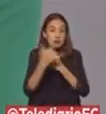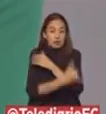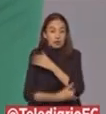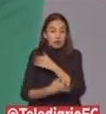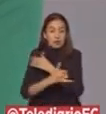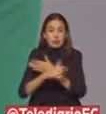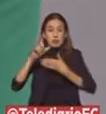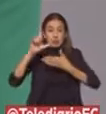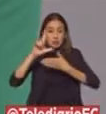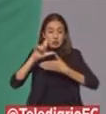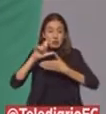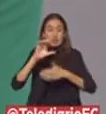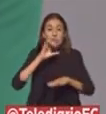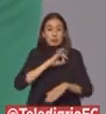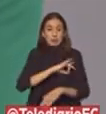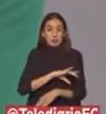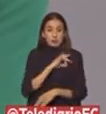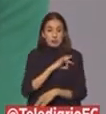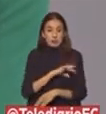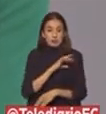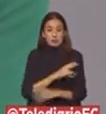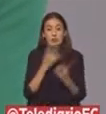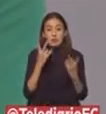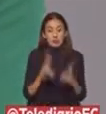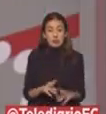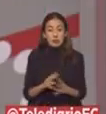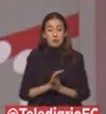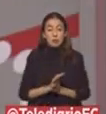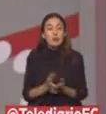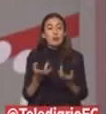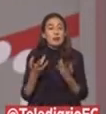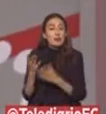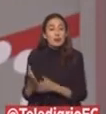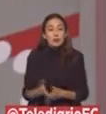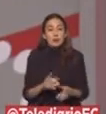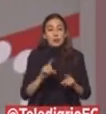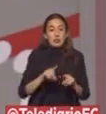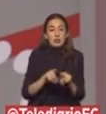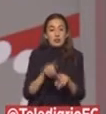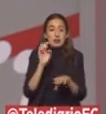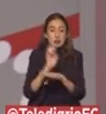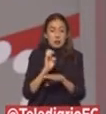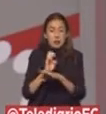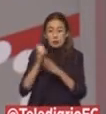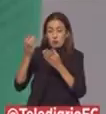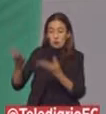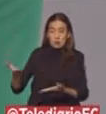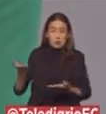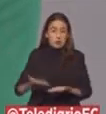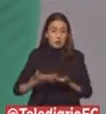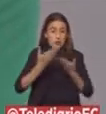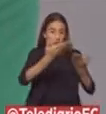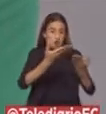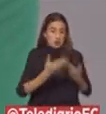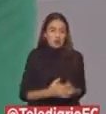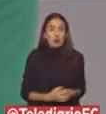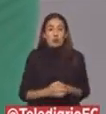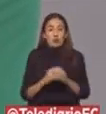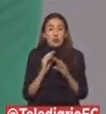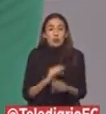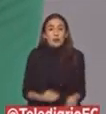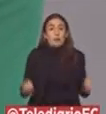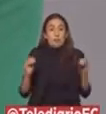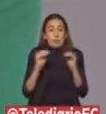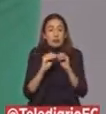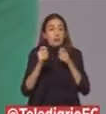latinoamericanos chile tiene una posición ha recibido a muchos ciudadanos venezolanos de la misma forma ecuador pero por ejemplo perú pone más